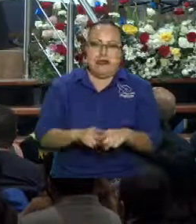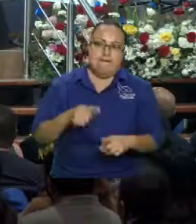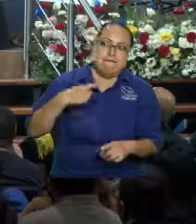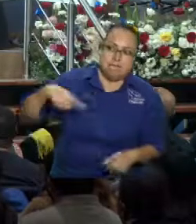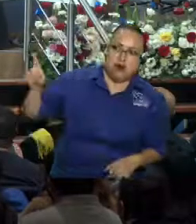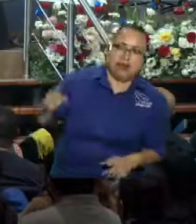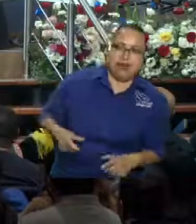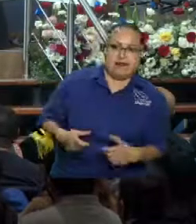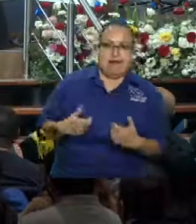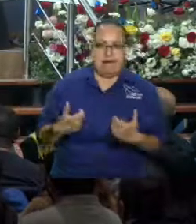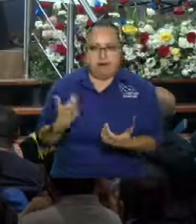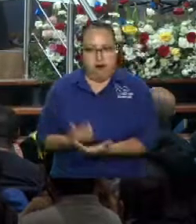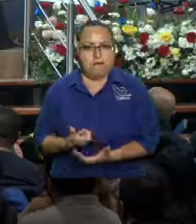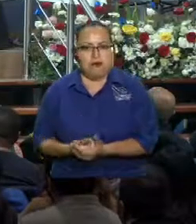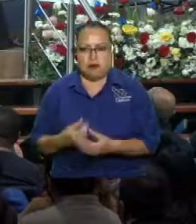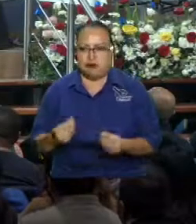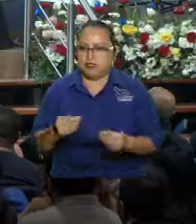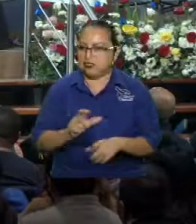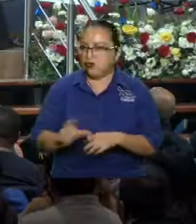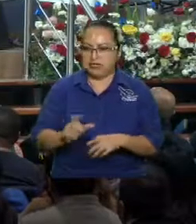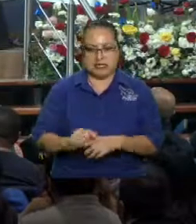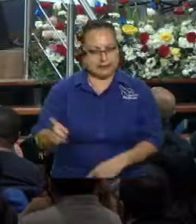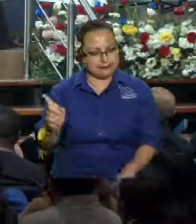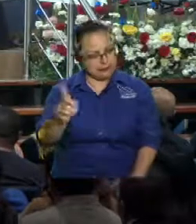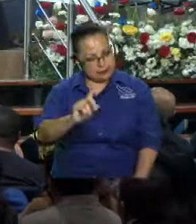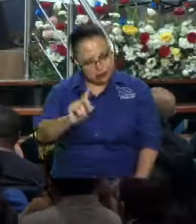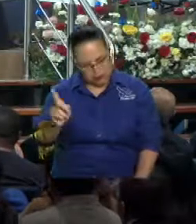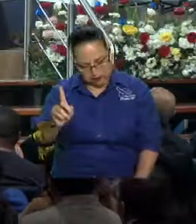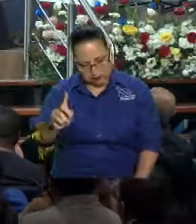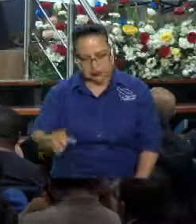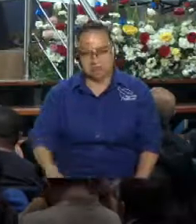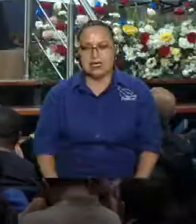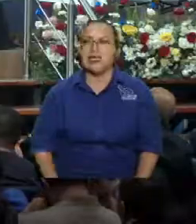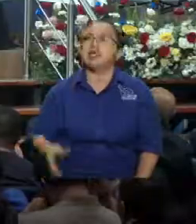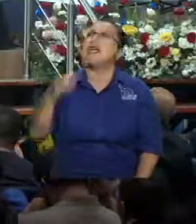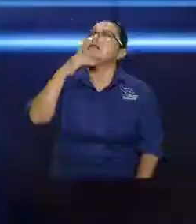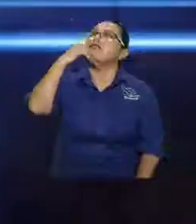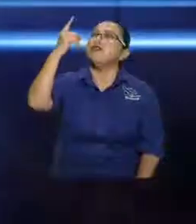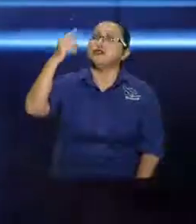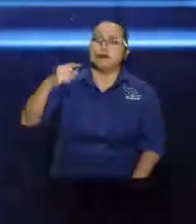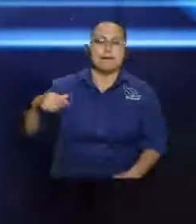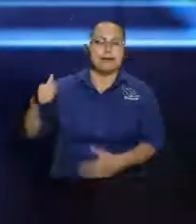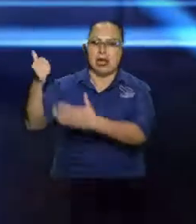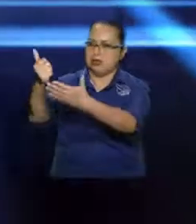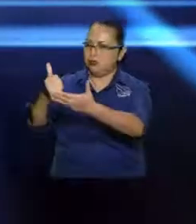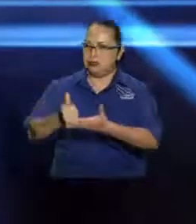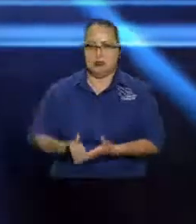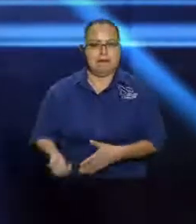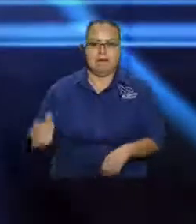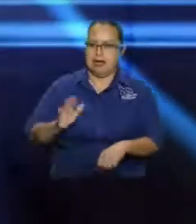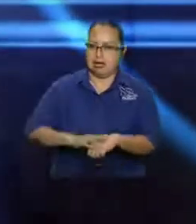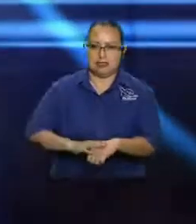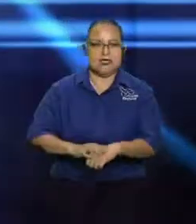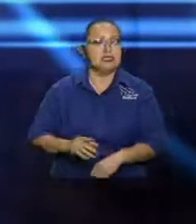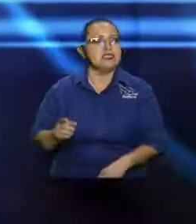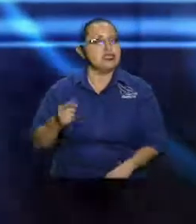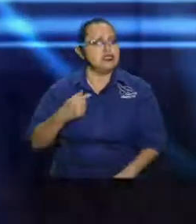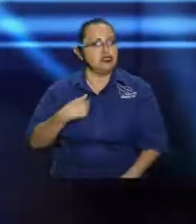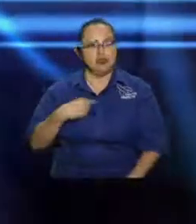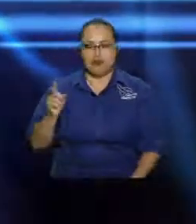ahora en adelante, entonces el mismo milagro, porque como ya me ayudó aquí, que siga la